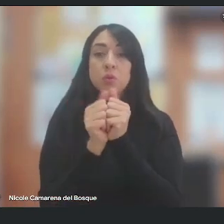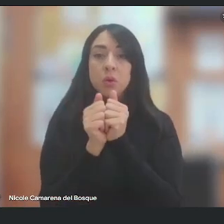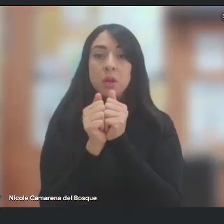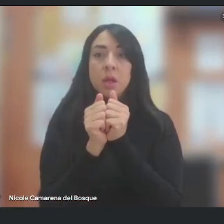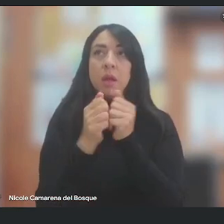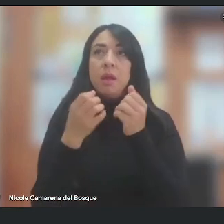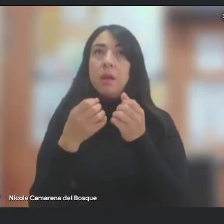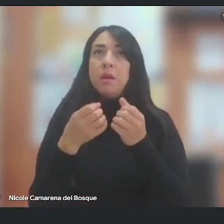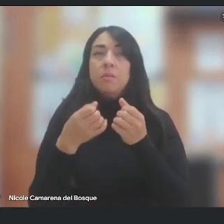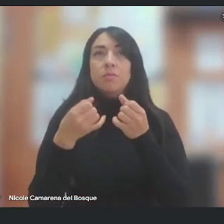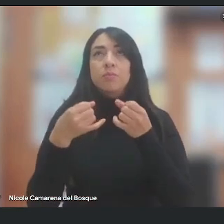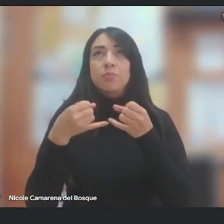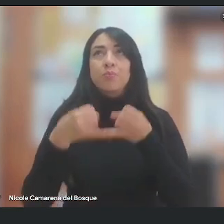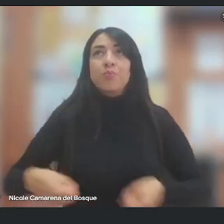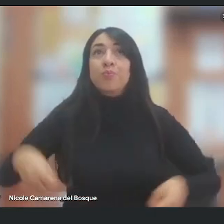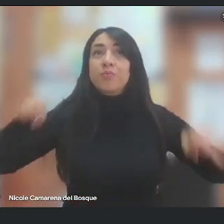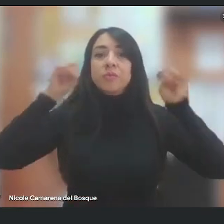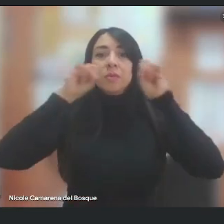haber